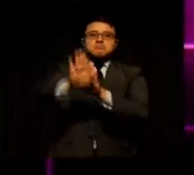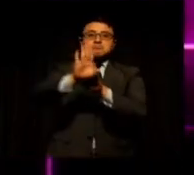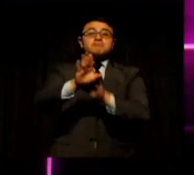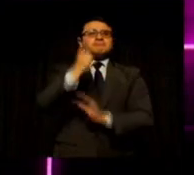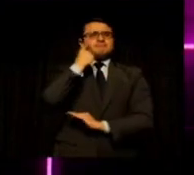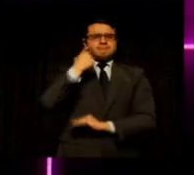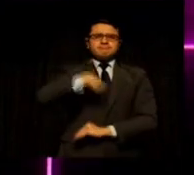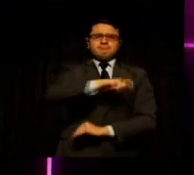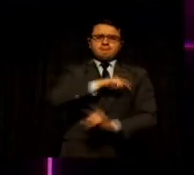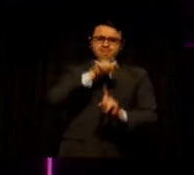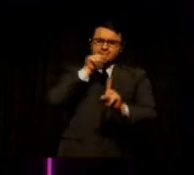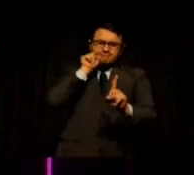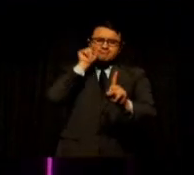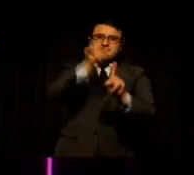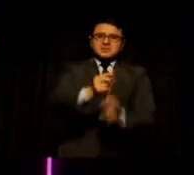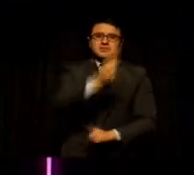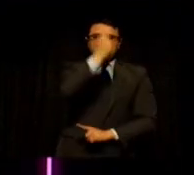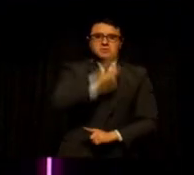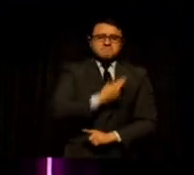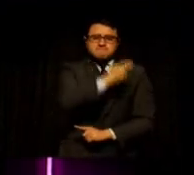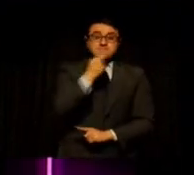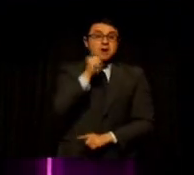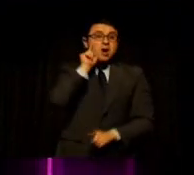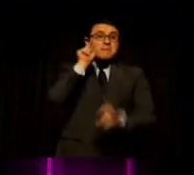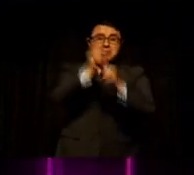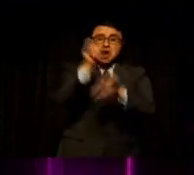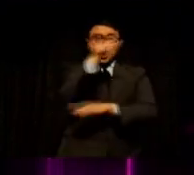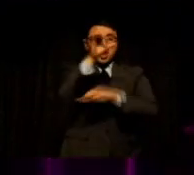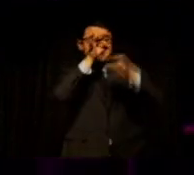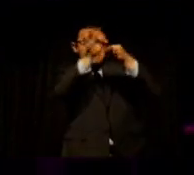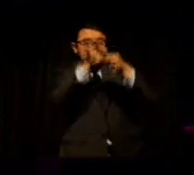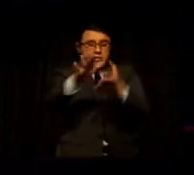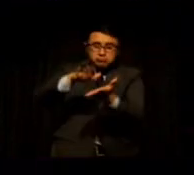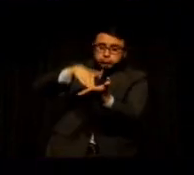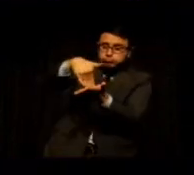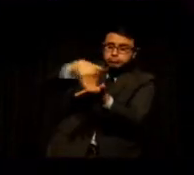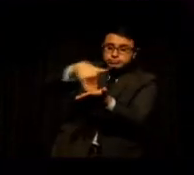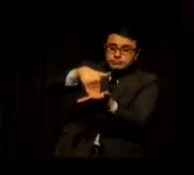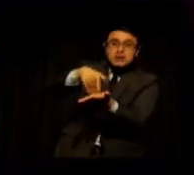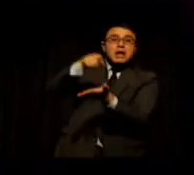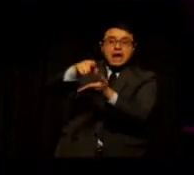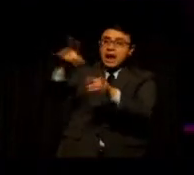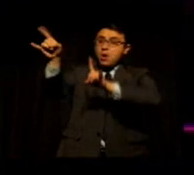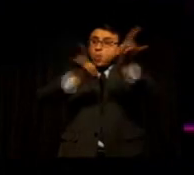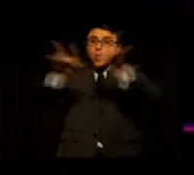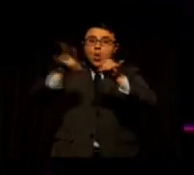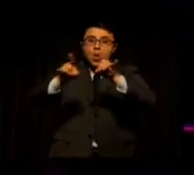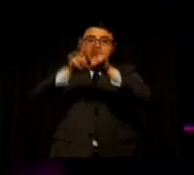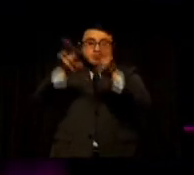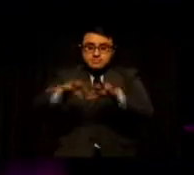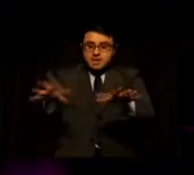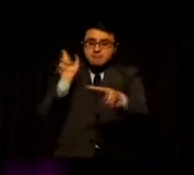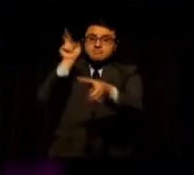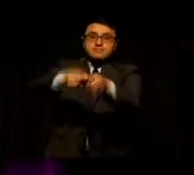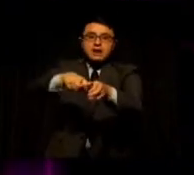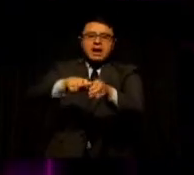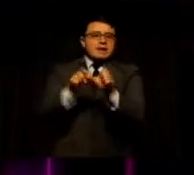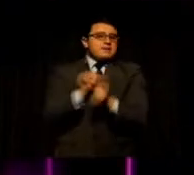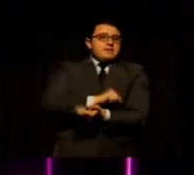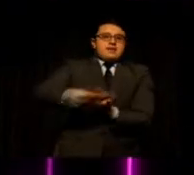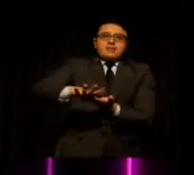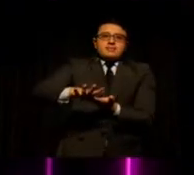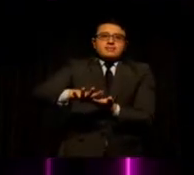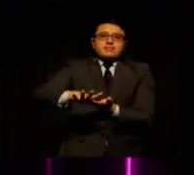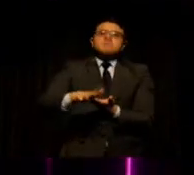comprometamos para que en los municipios más vulnerables de colombia esa conectividad sea gratuita de manera que ningún niño